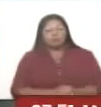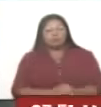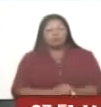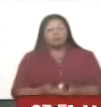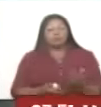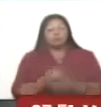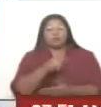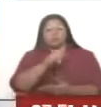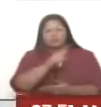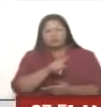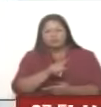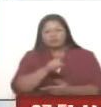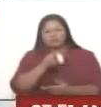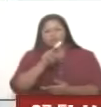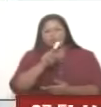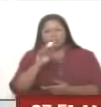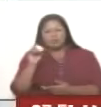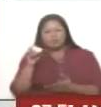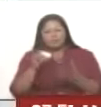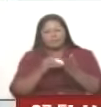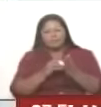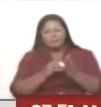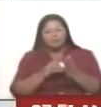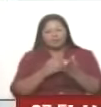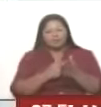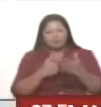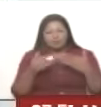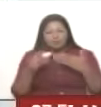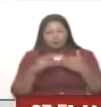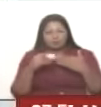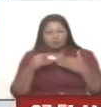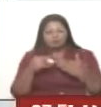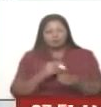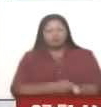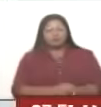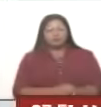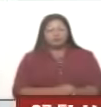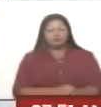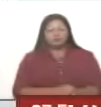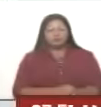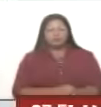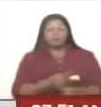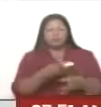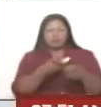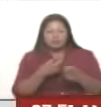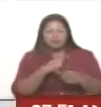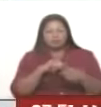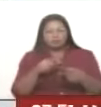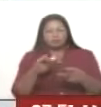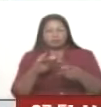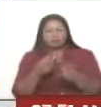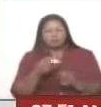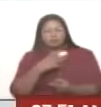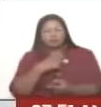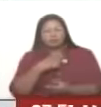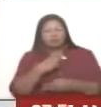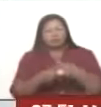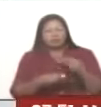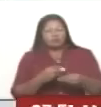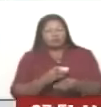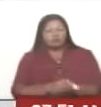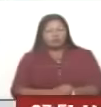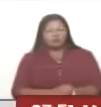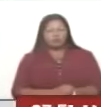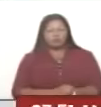de 170 mil millones de dólares en ingresos que no hemos percibido. Con esos